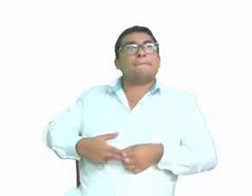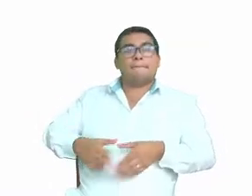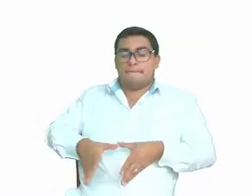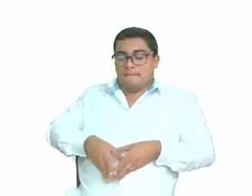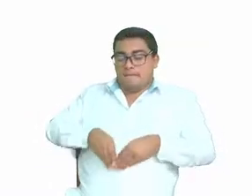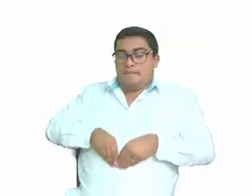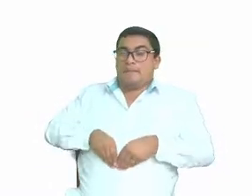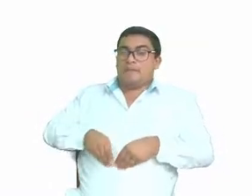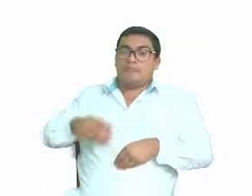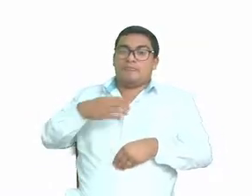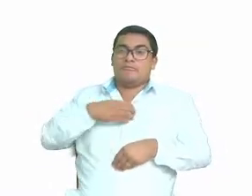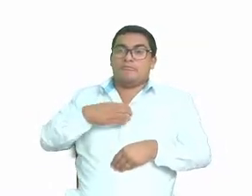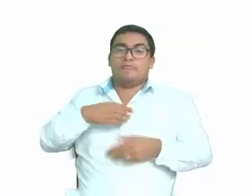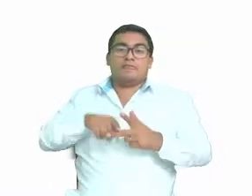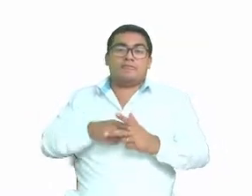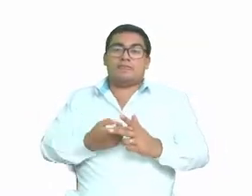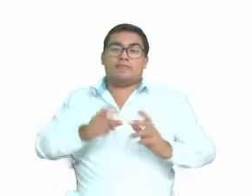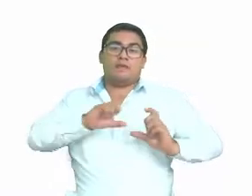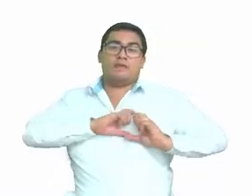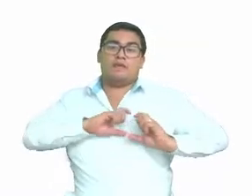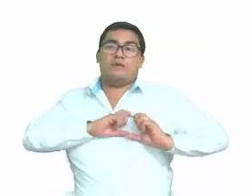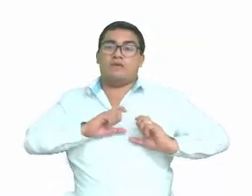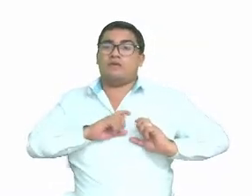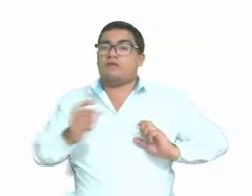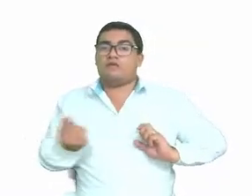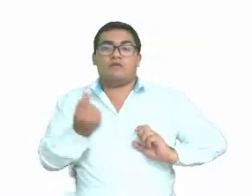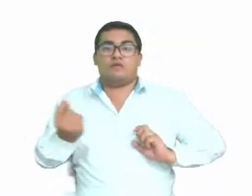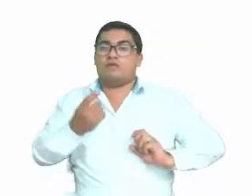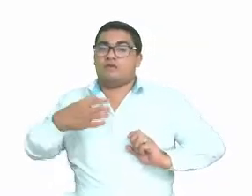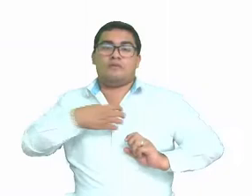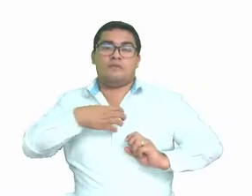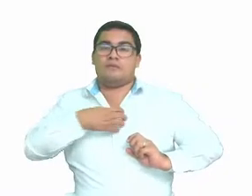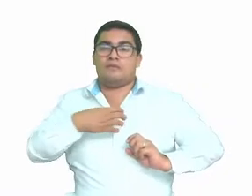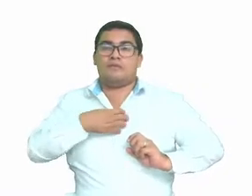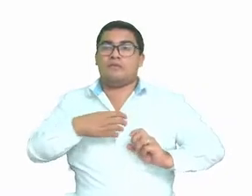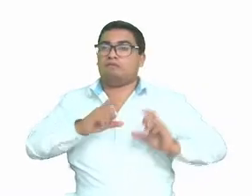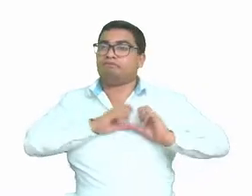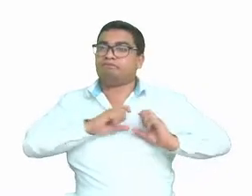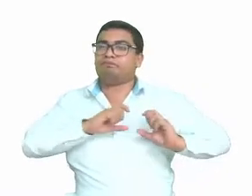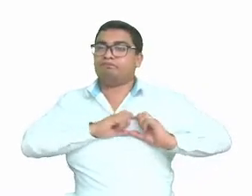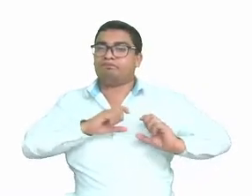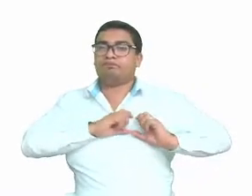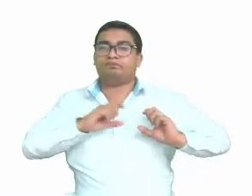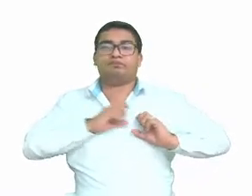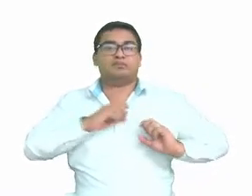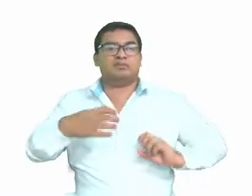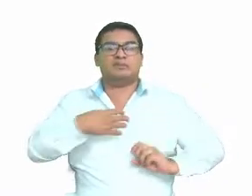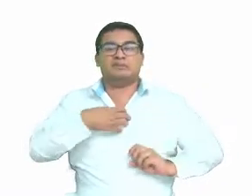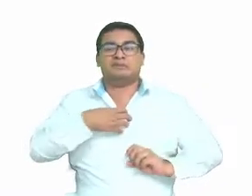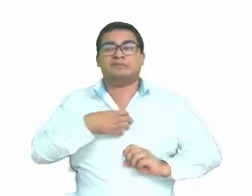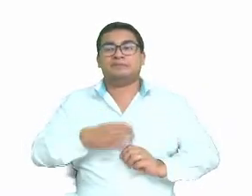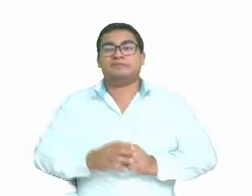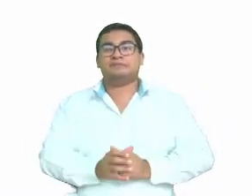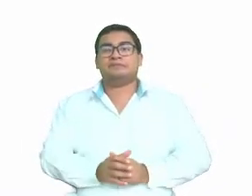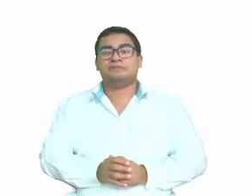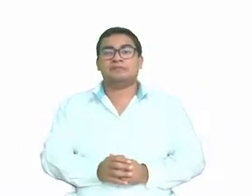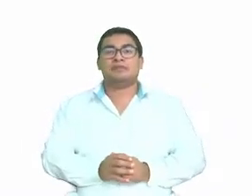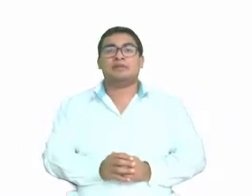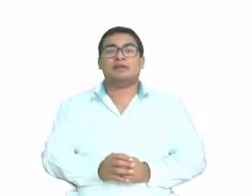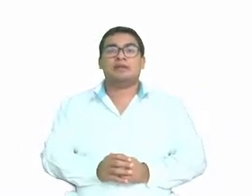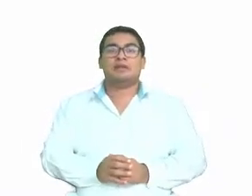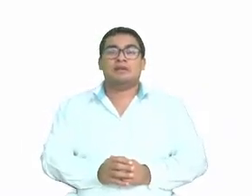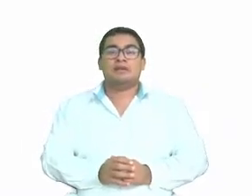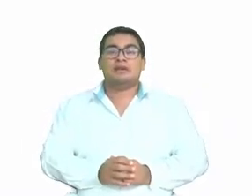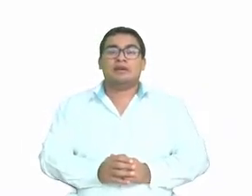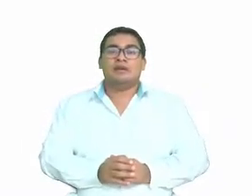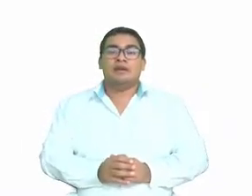funcionar de una manera, le damos nosotros, una circulación del transicional o del adulto. ¿Cuál es la función, como